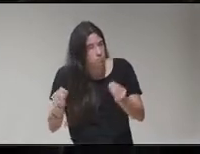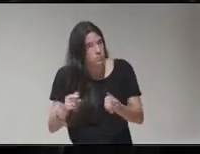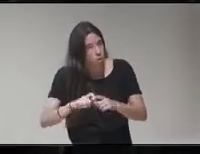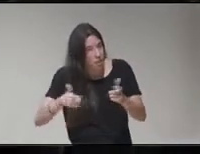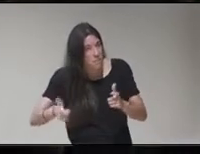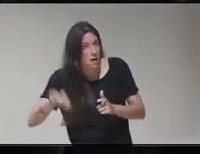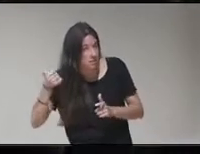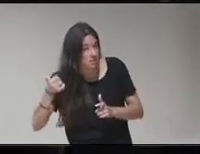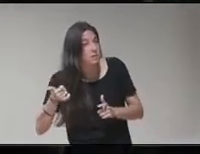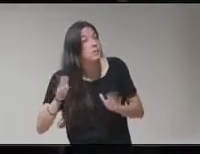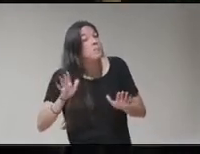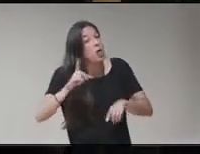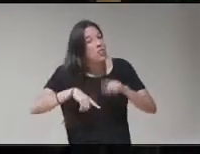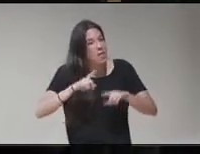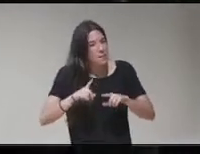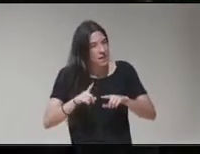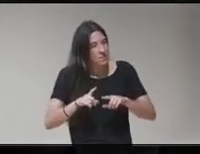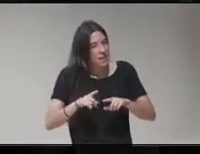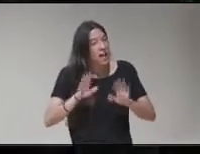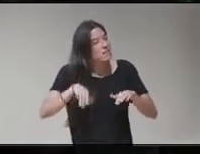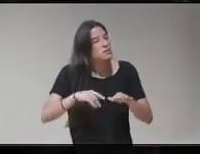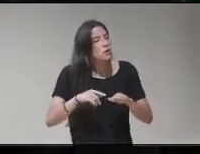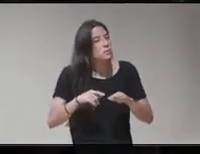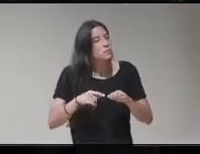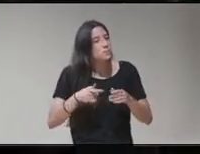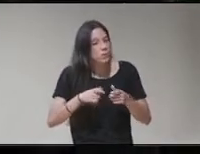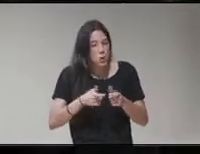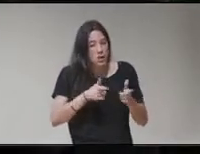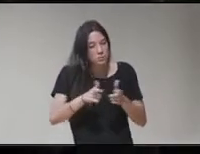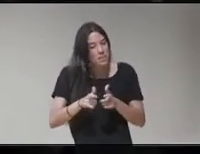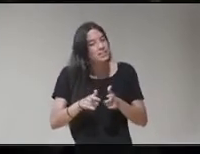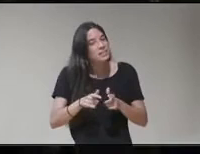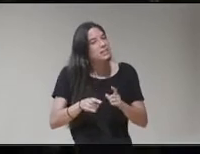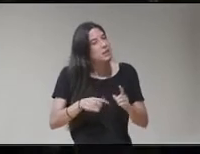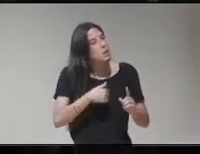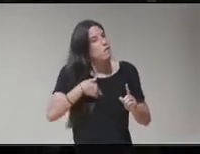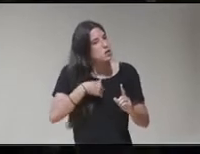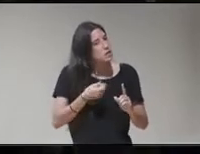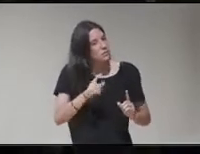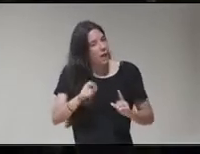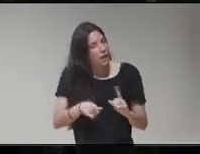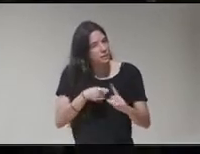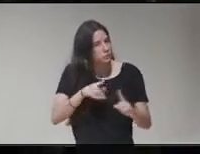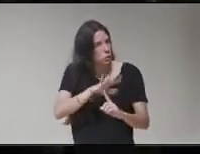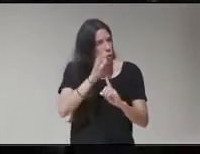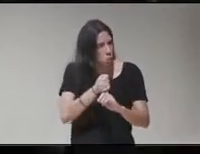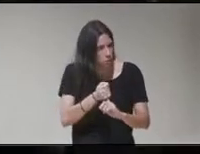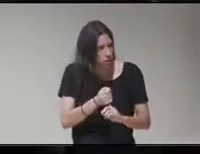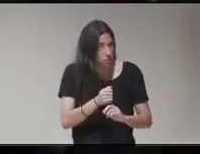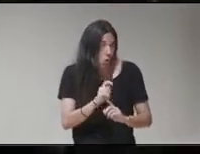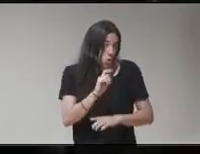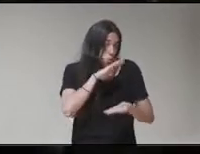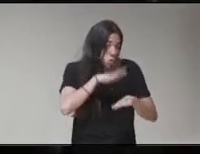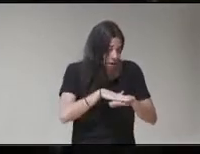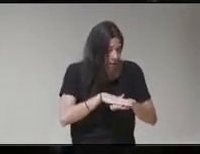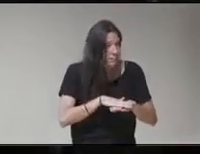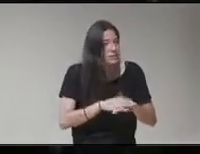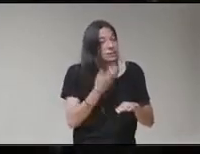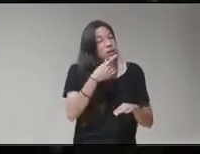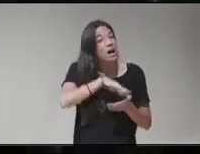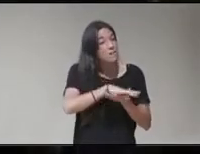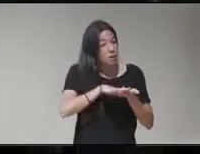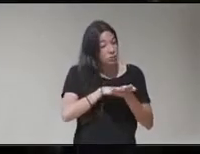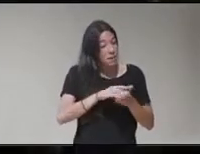que cumplen funciones semejantes. Es decir, cuando hablamos de microbiota, en realidad lo importante no es la